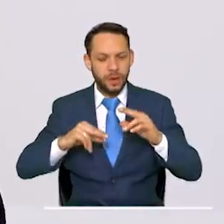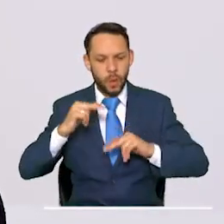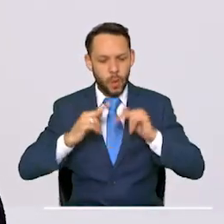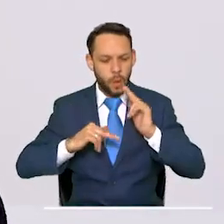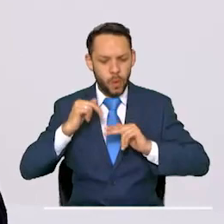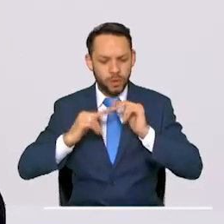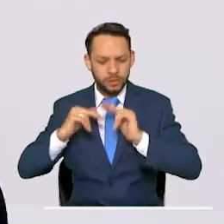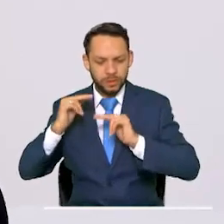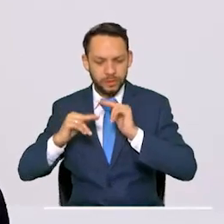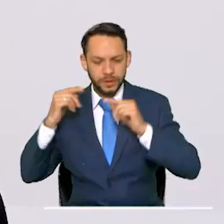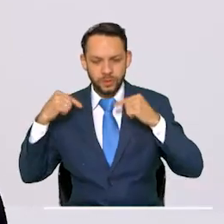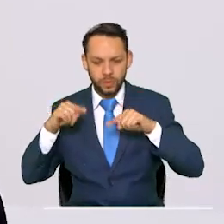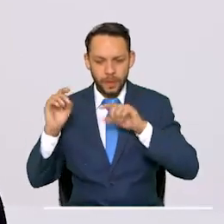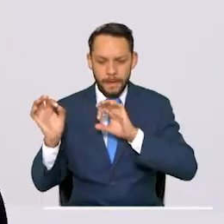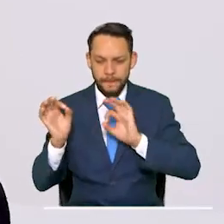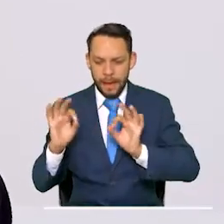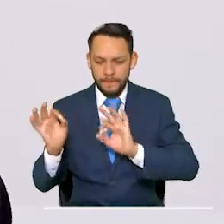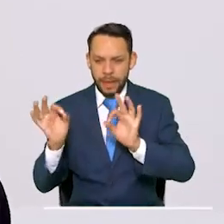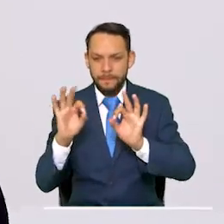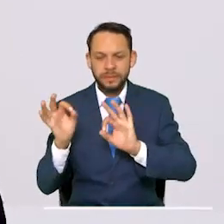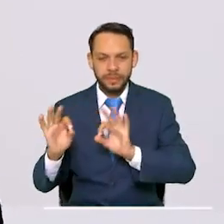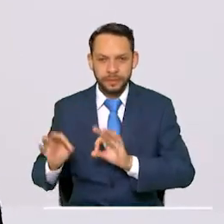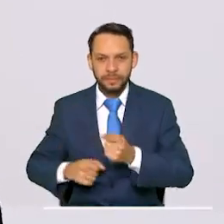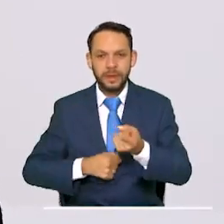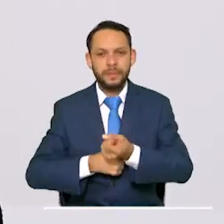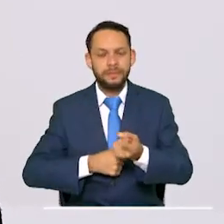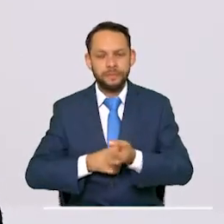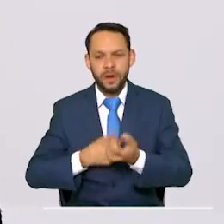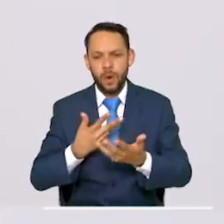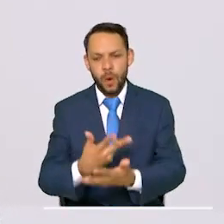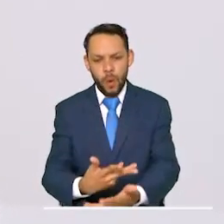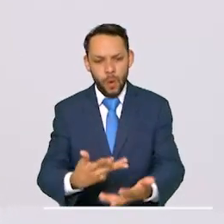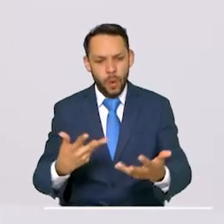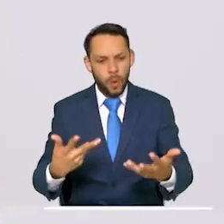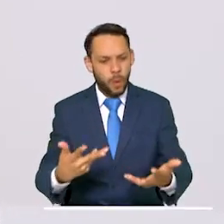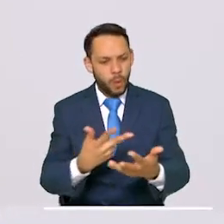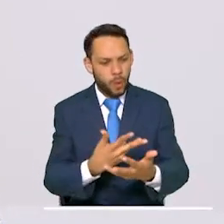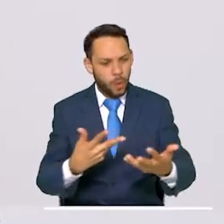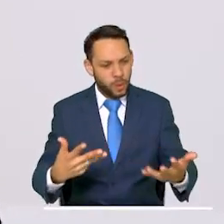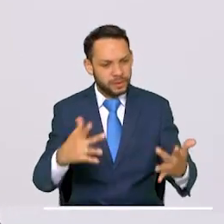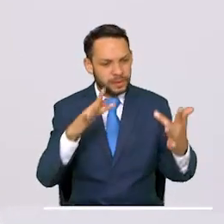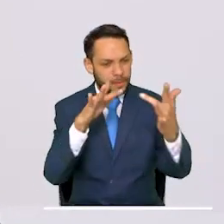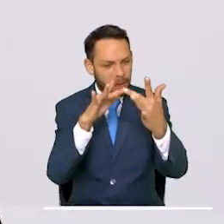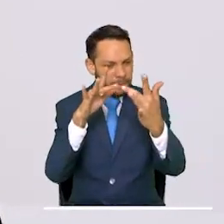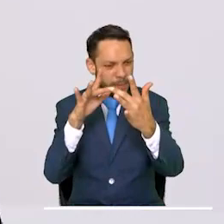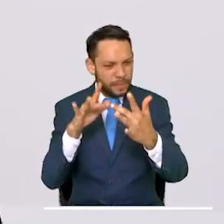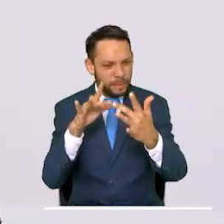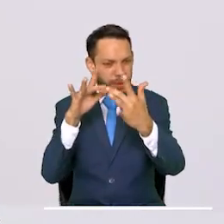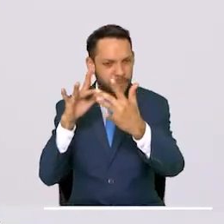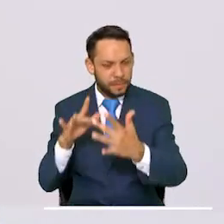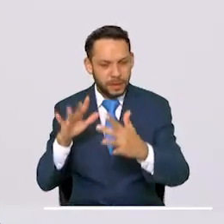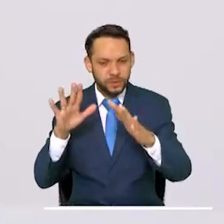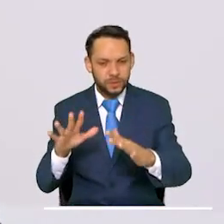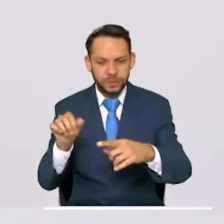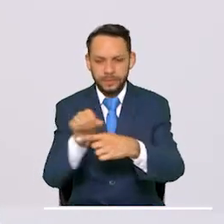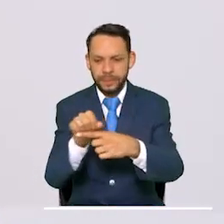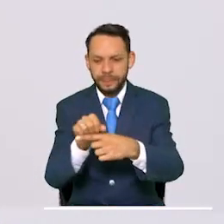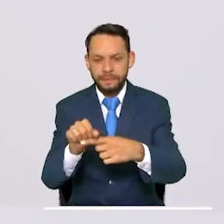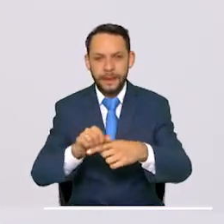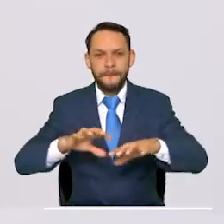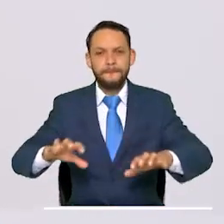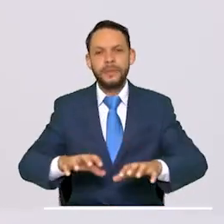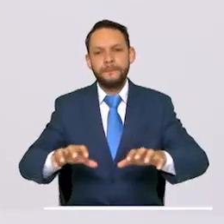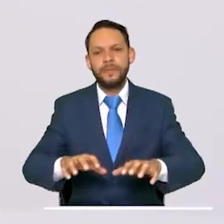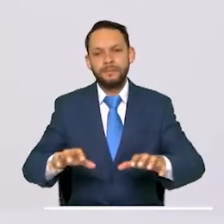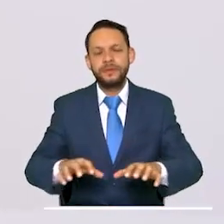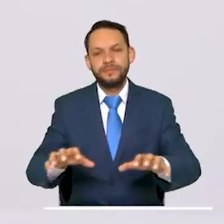y de manera preventiva, porque lo que les decía atrás es la cantidad de conexiones que nos activa este sistema cannabinoide a nivel de